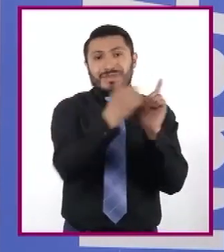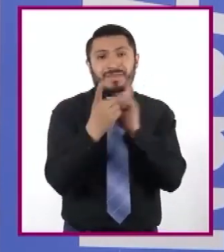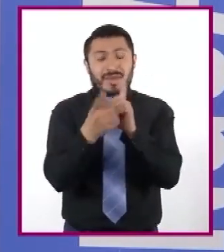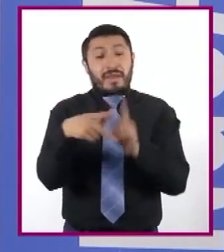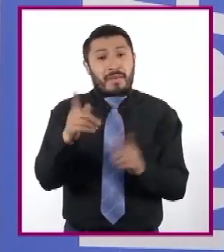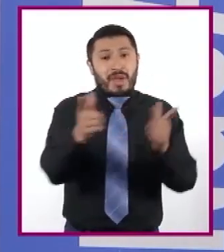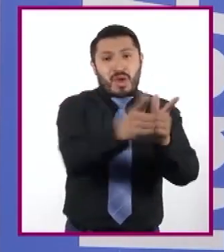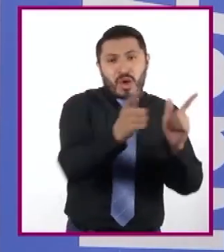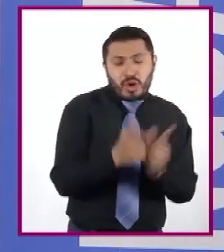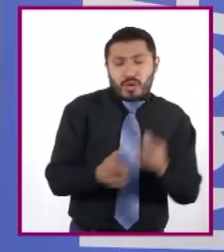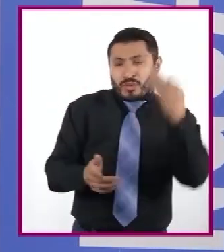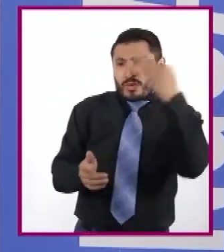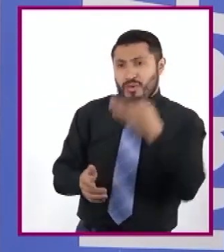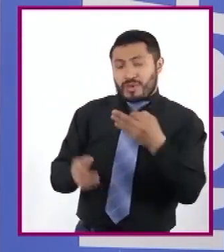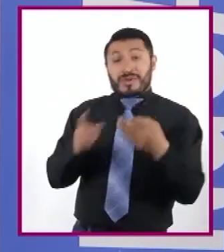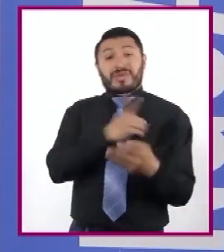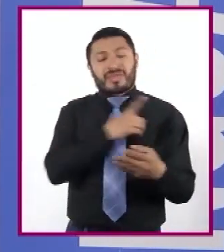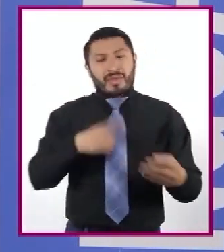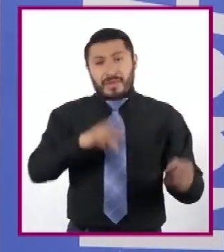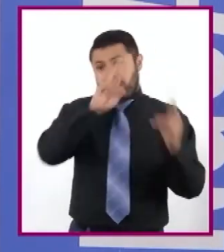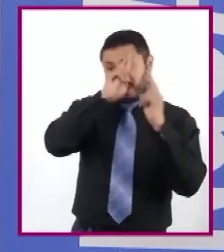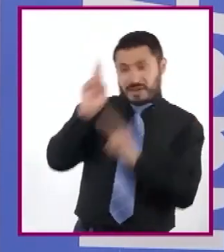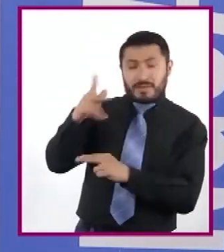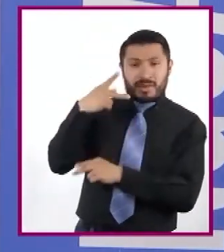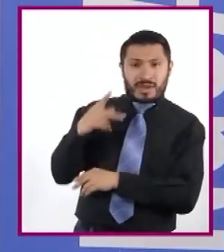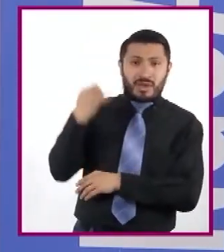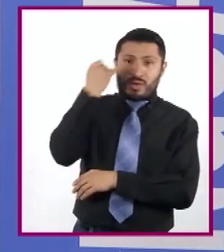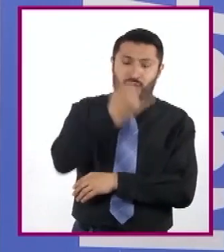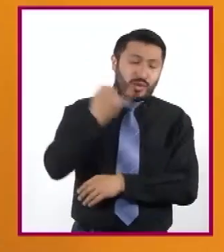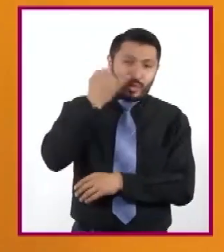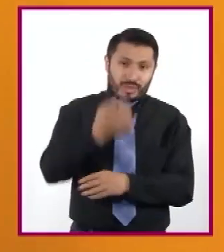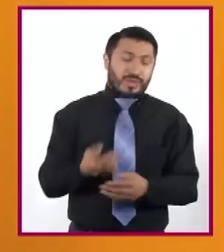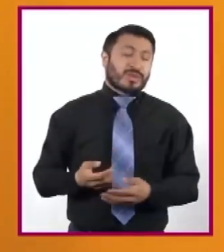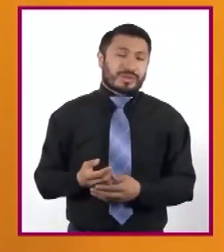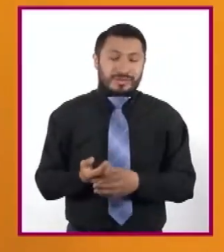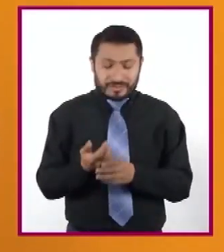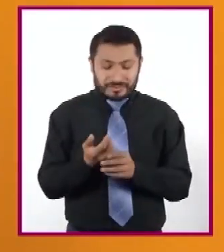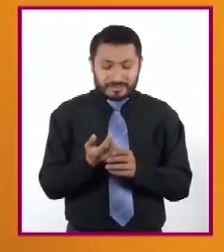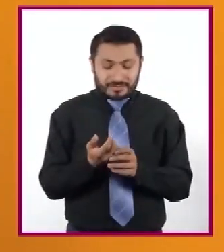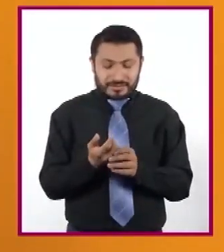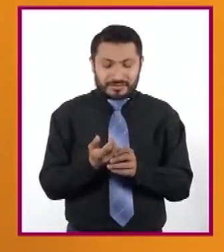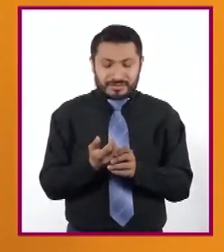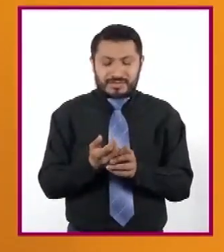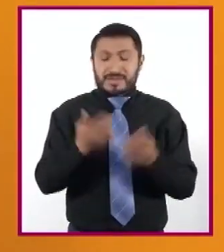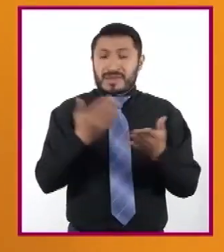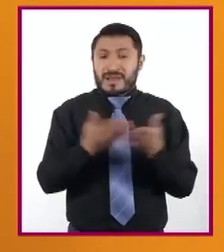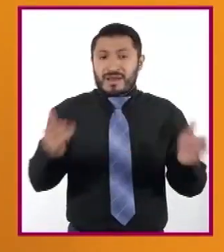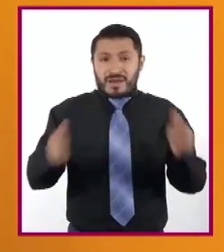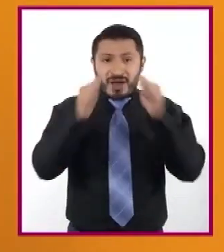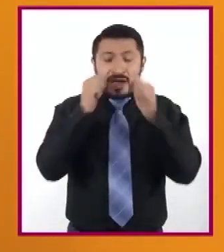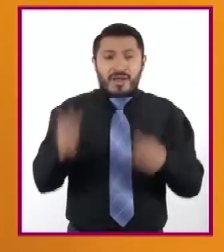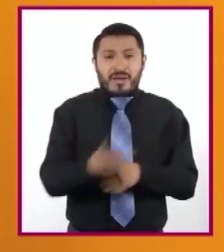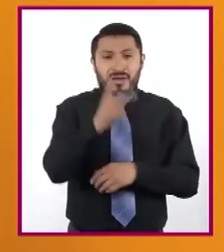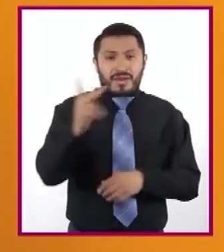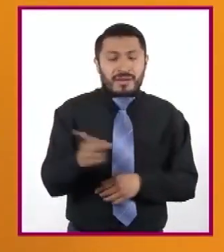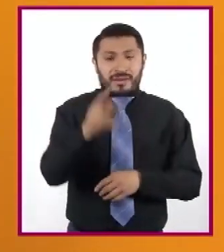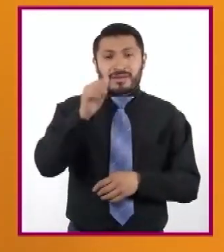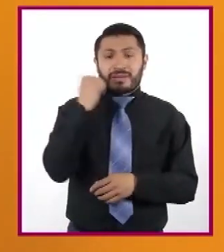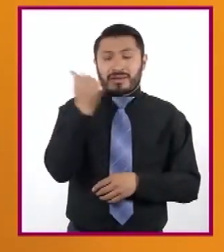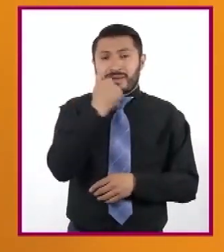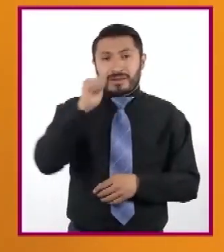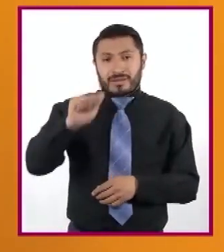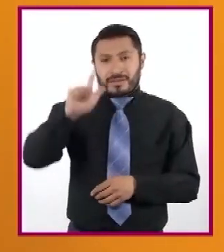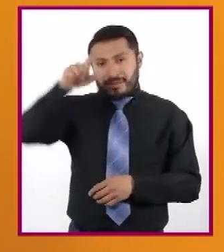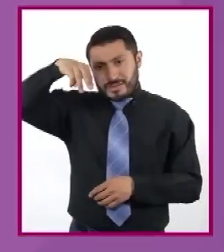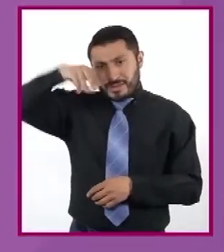recibe también debe respetar las formas de expresión originales de este chico. Escuchemos la pregunta de la alumna Almanelis Rafael